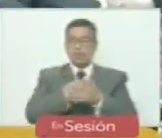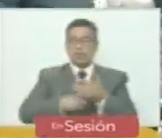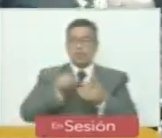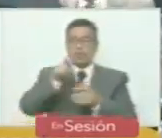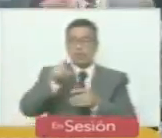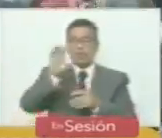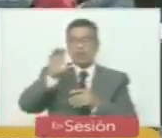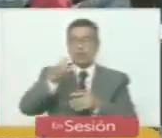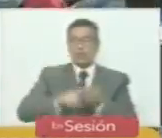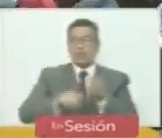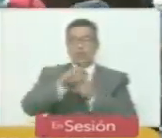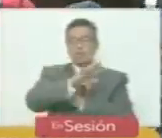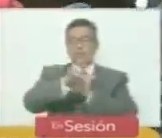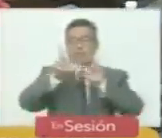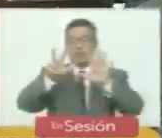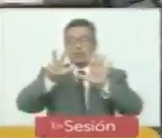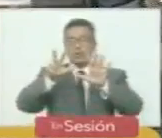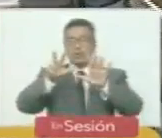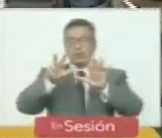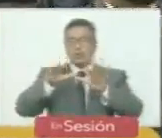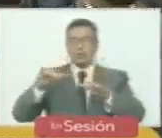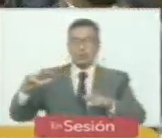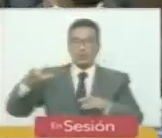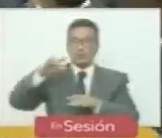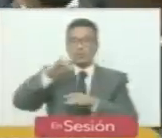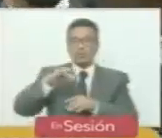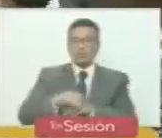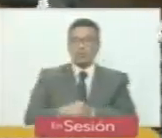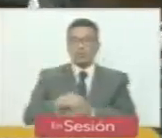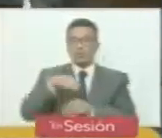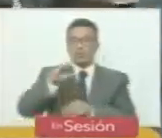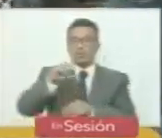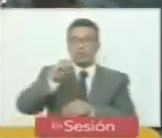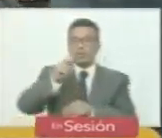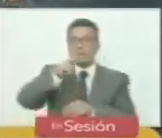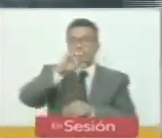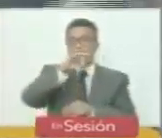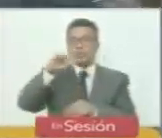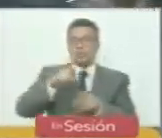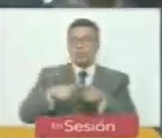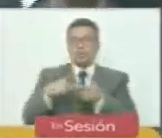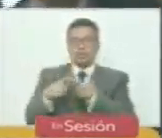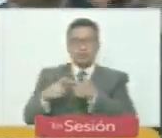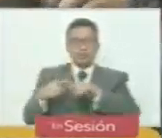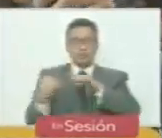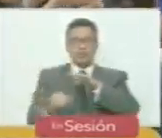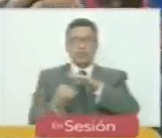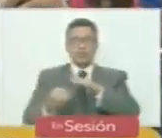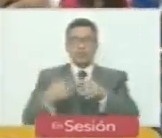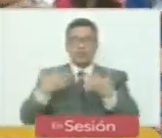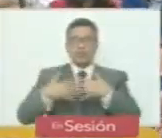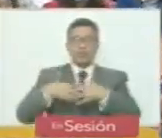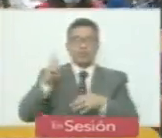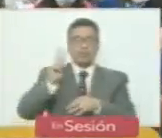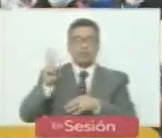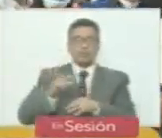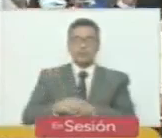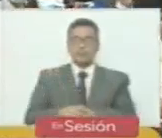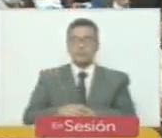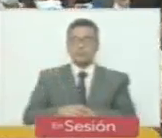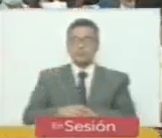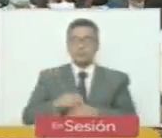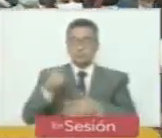país 58 aeronaves de Conviasa y de otras instituciones o empresas venezolanas.